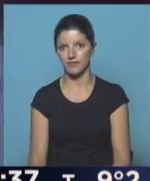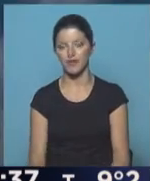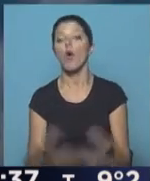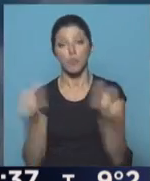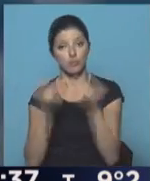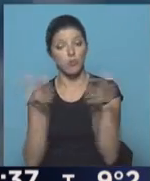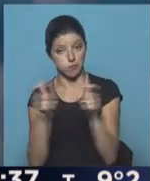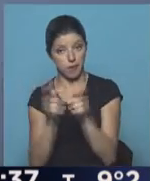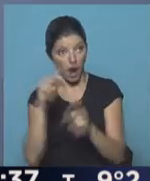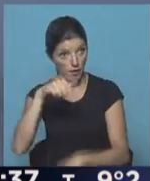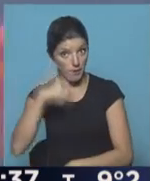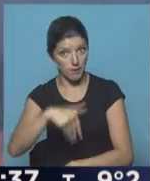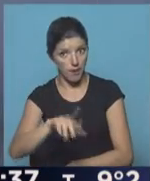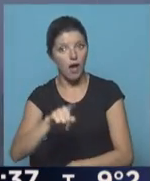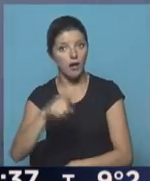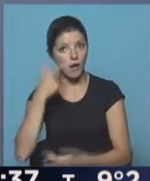estrenadas